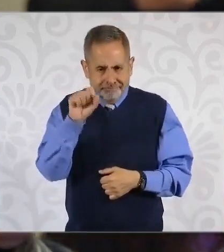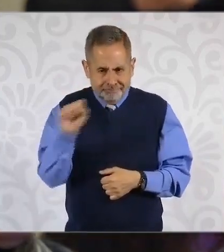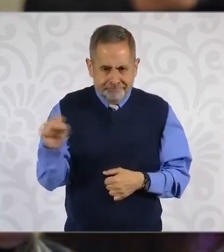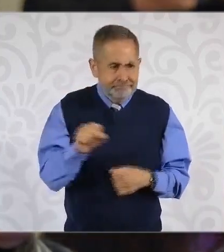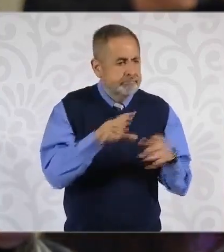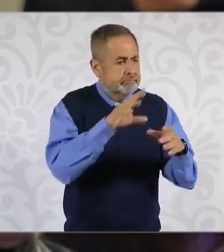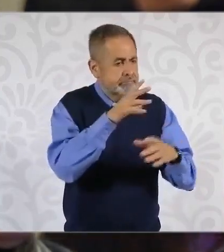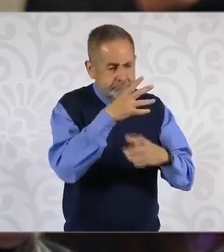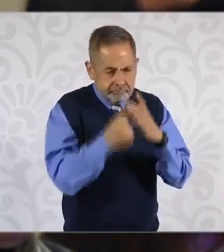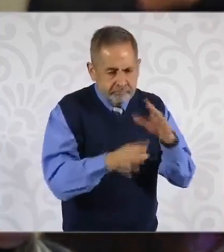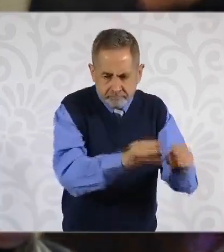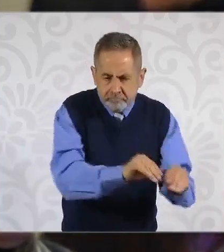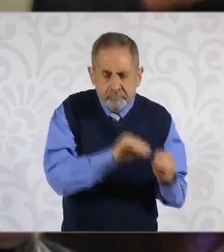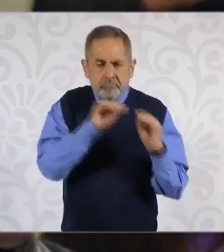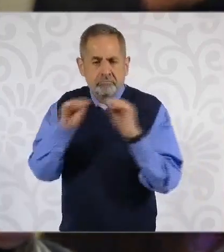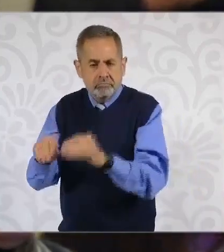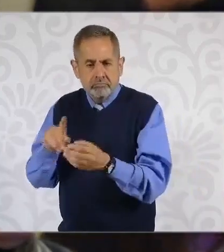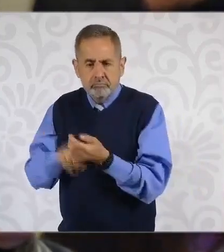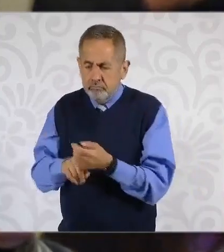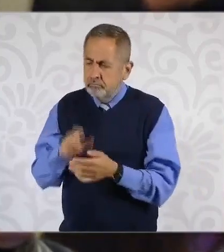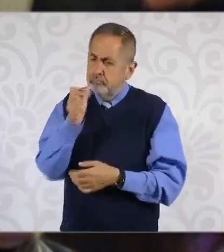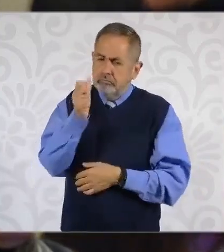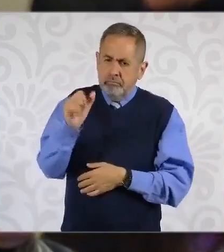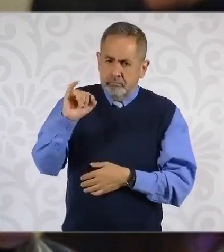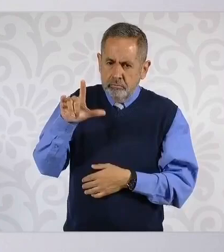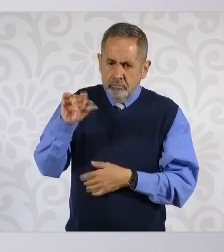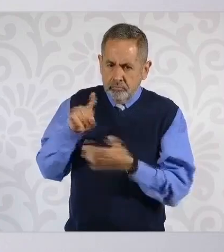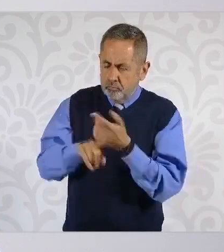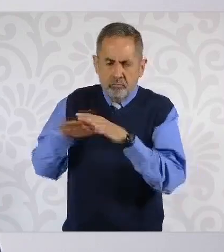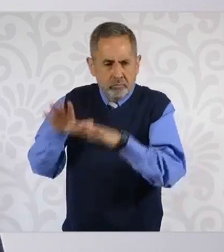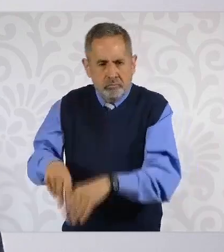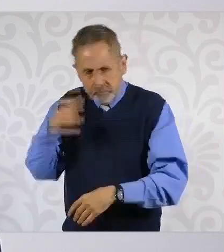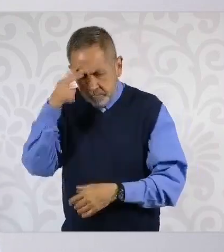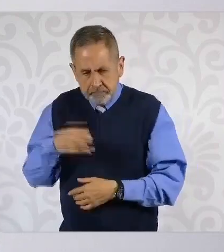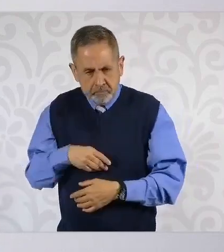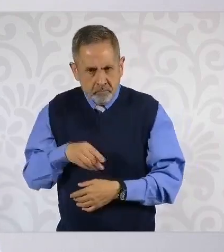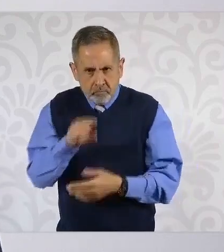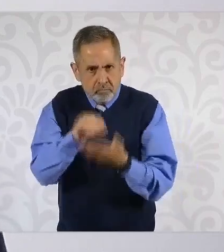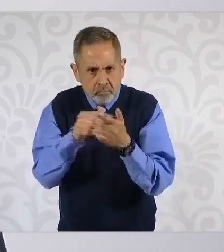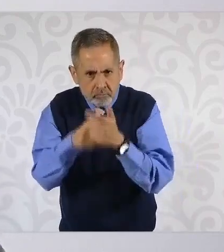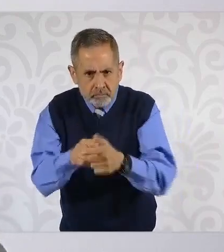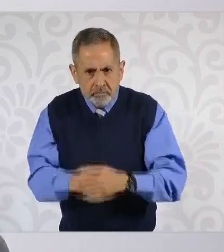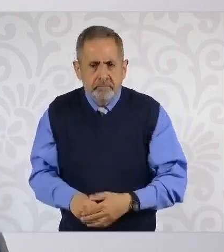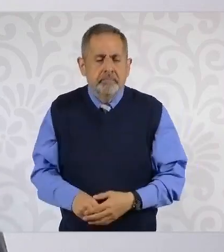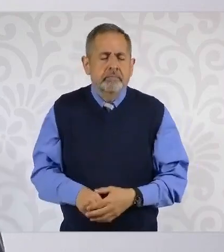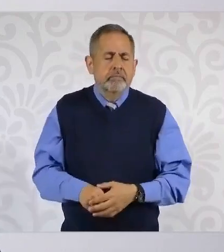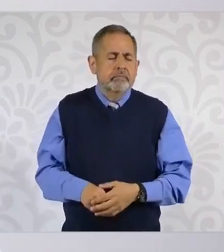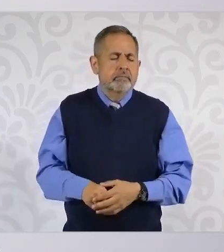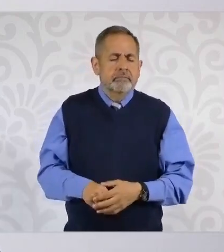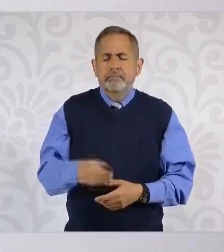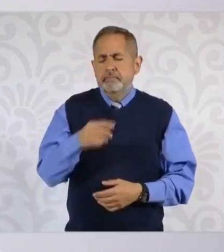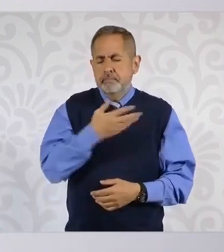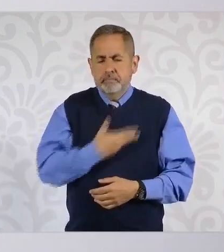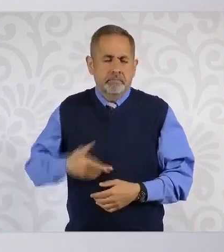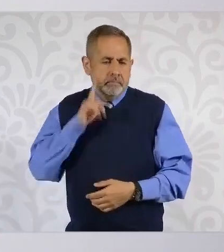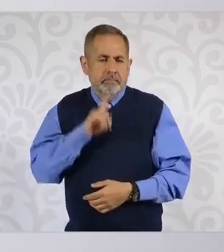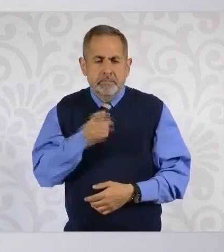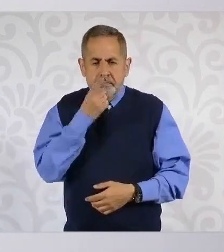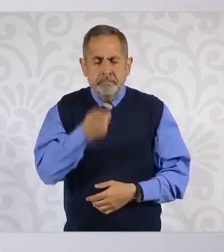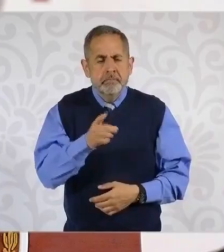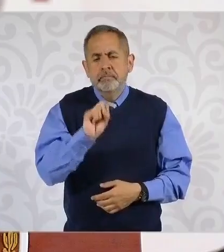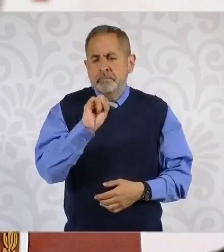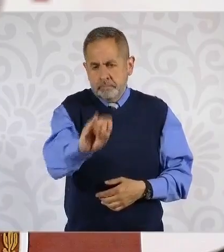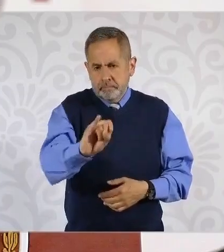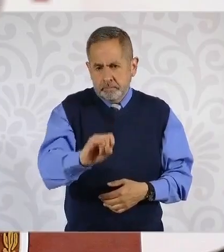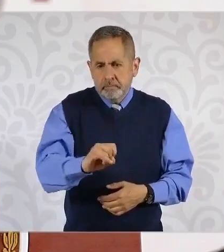se respete su estatus de asilo diplomático. Sí, lo dije desde la